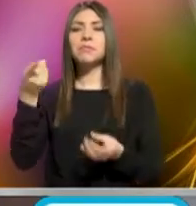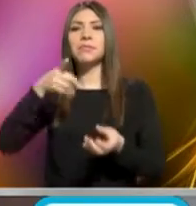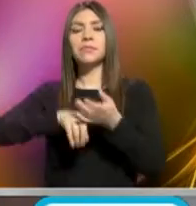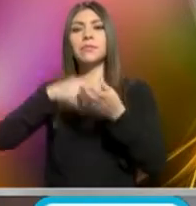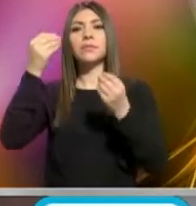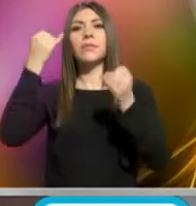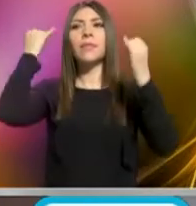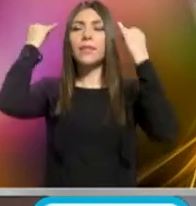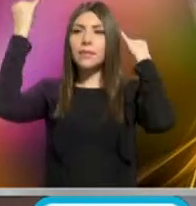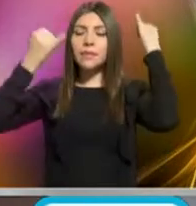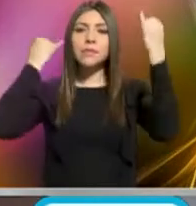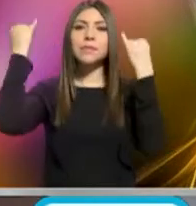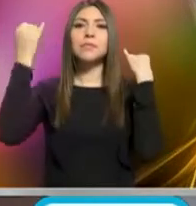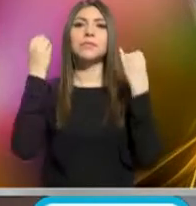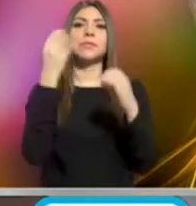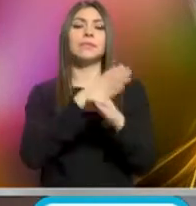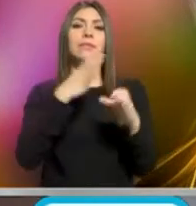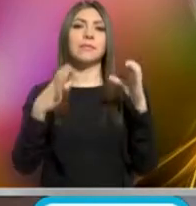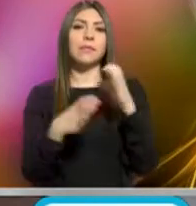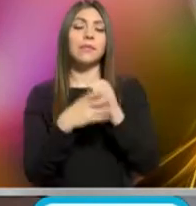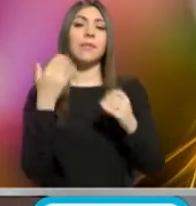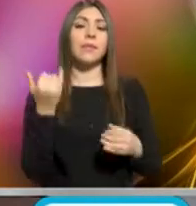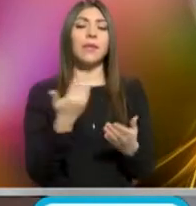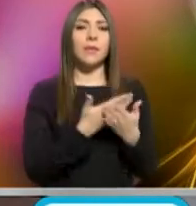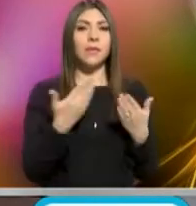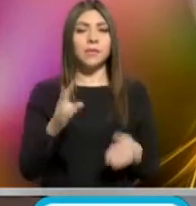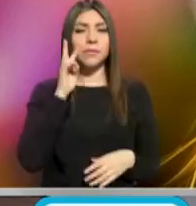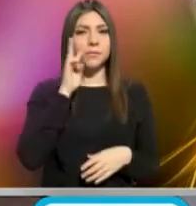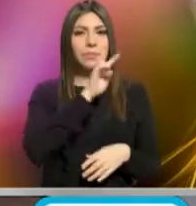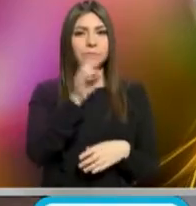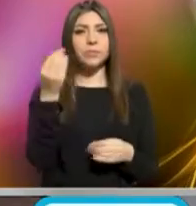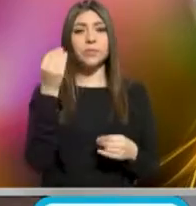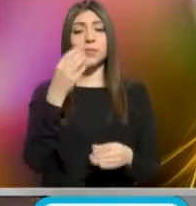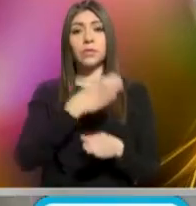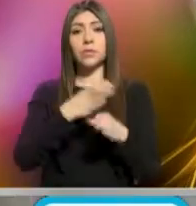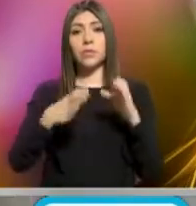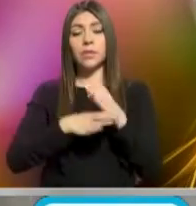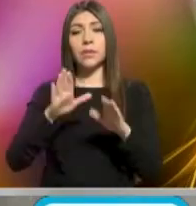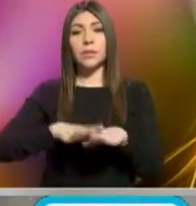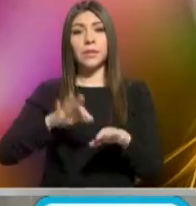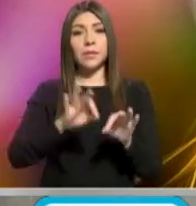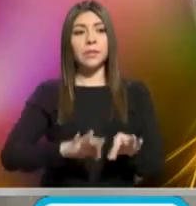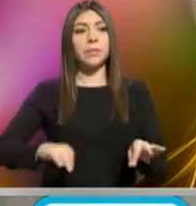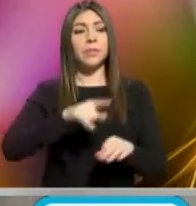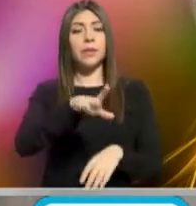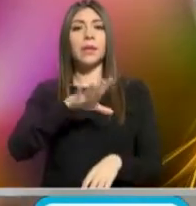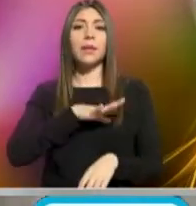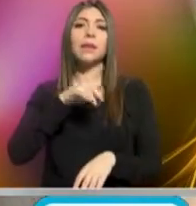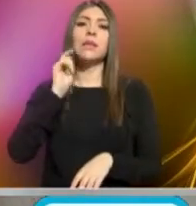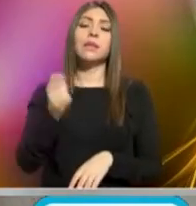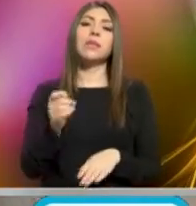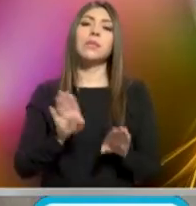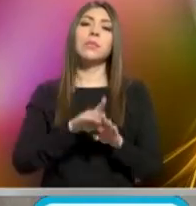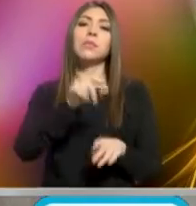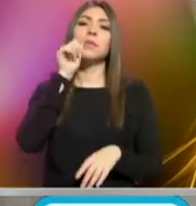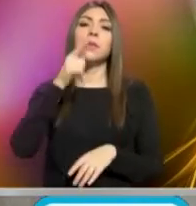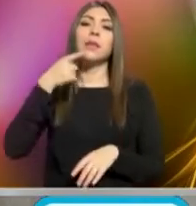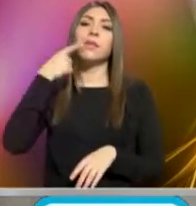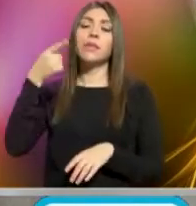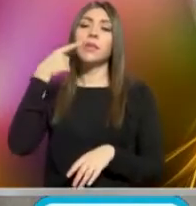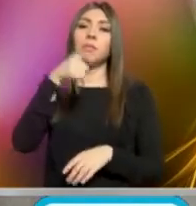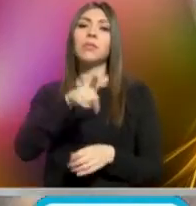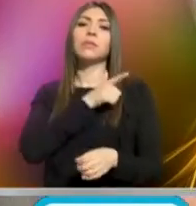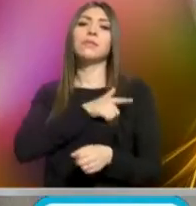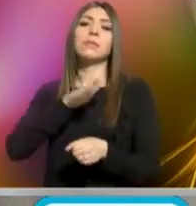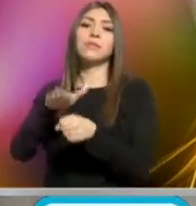imaginación, de mucha creatividad, ¿no? Sí. Vamos a ver que, bueno, entre las cosas más controversiales que tenía era la fama de ser